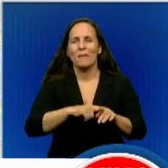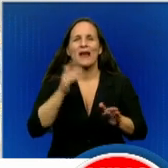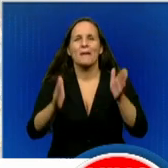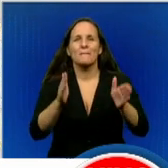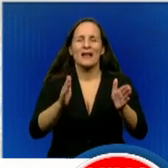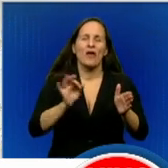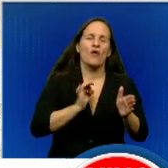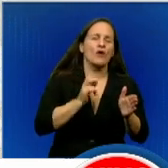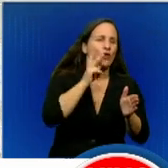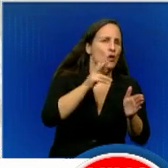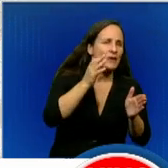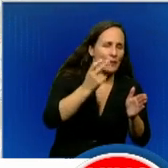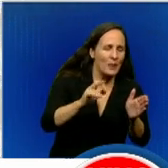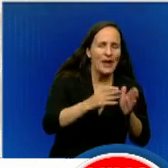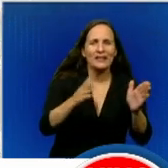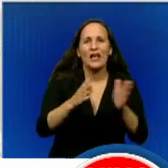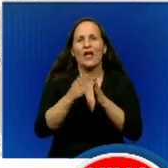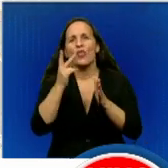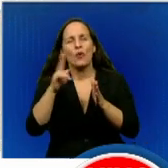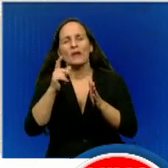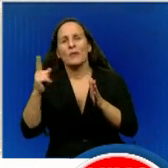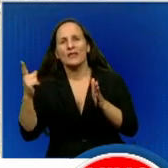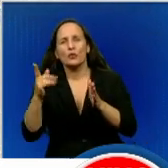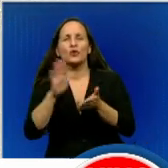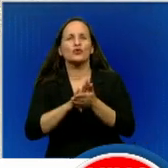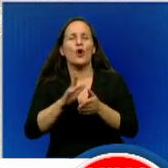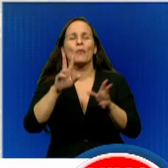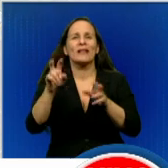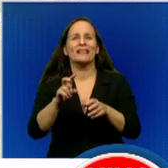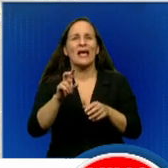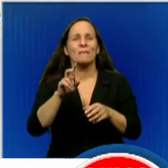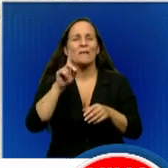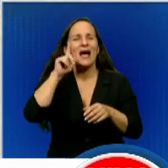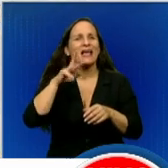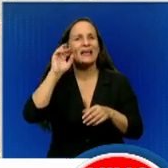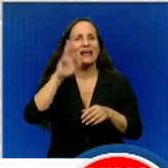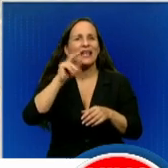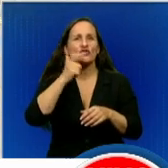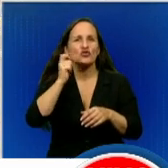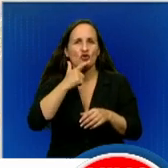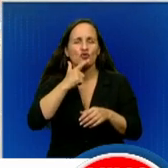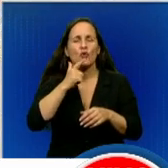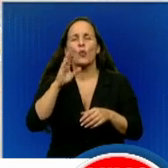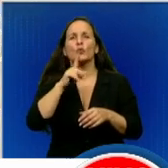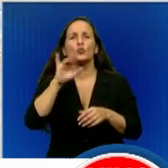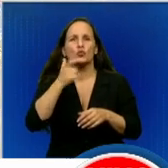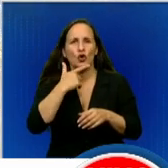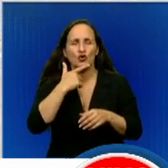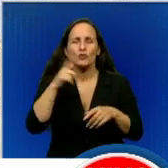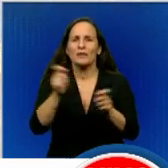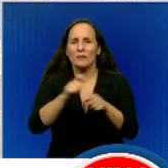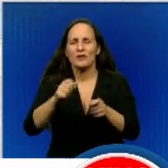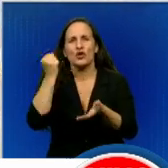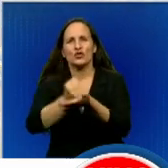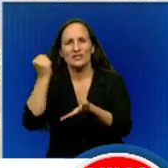2020 y 2021 para el impuesto de ingresos brutos y las disposiciones de los impuestos inmobiliarios para los ellos